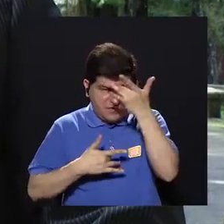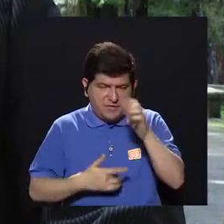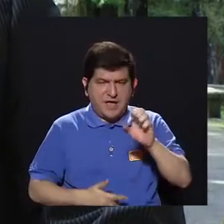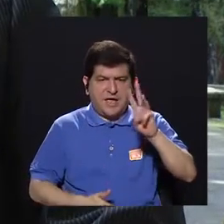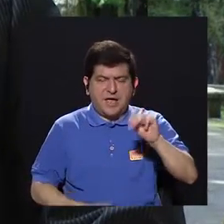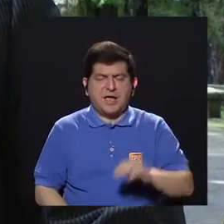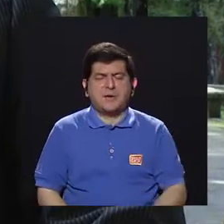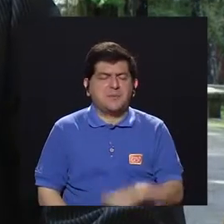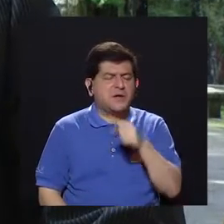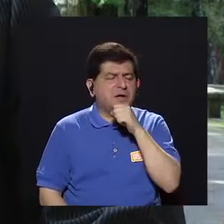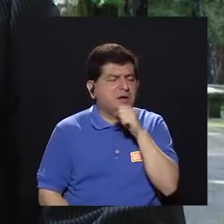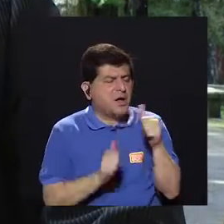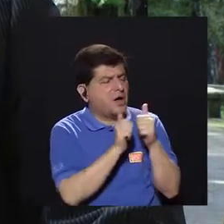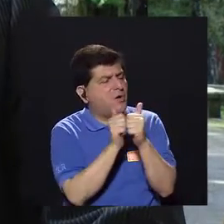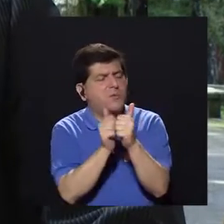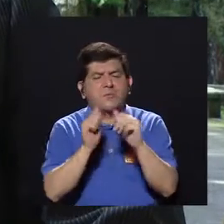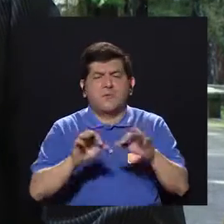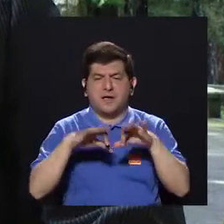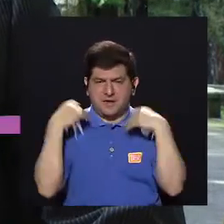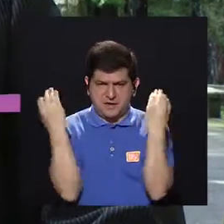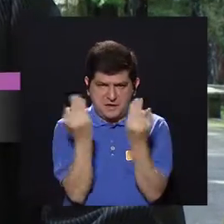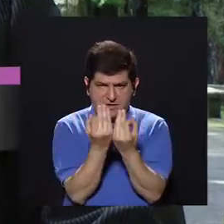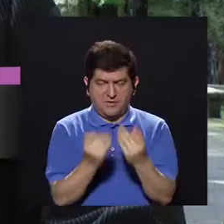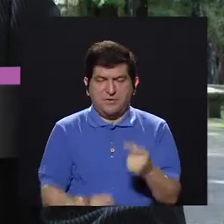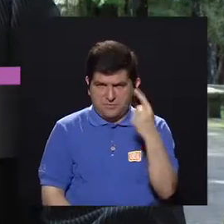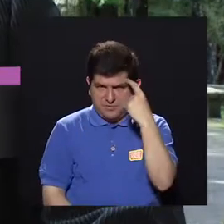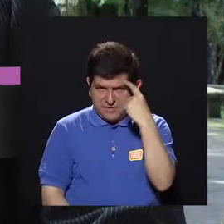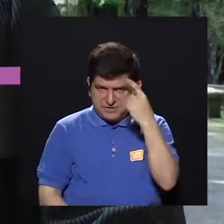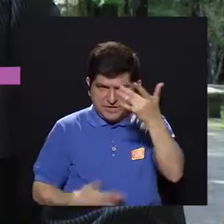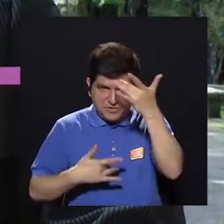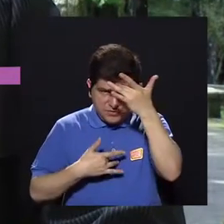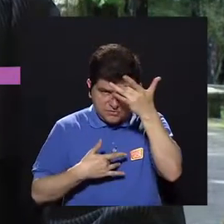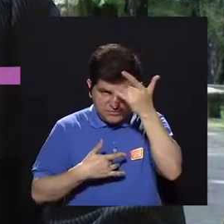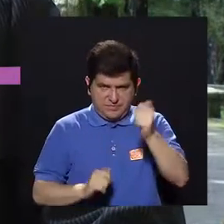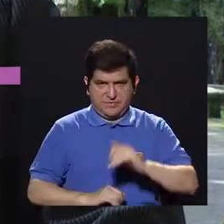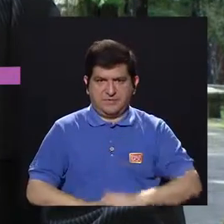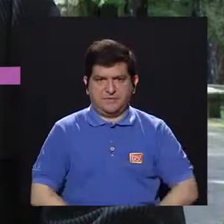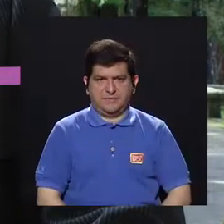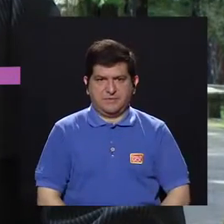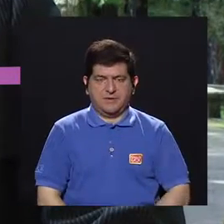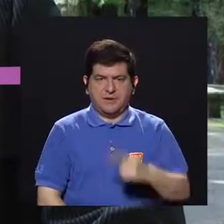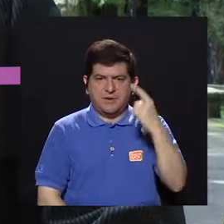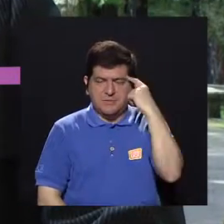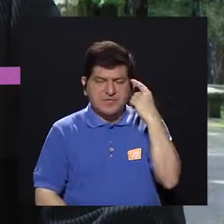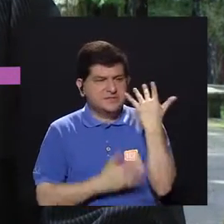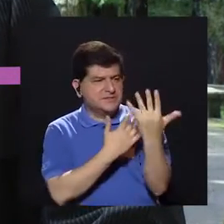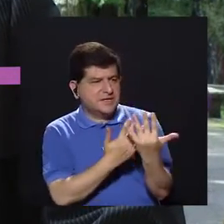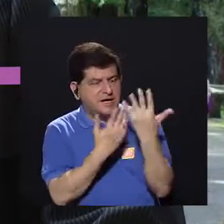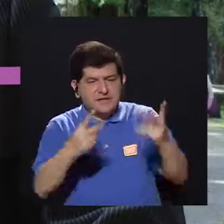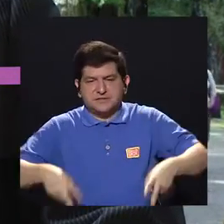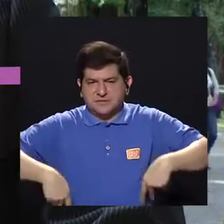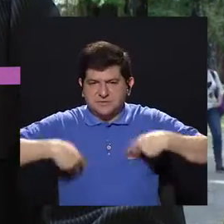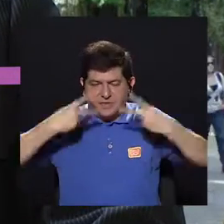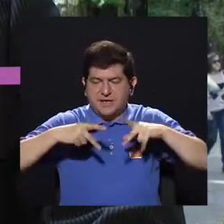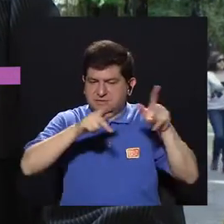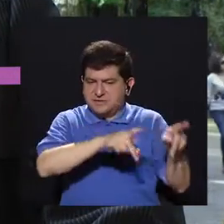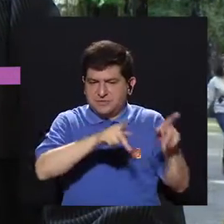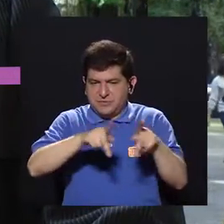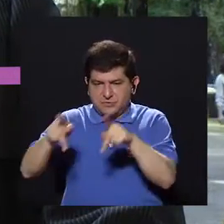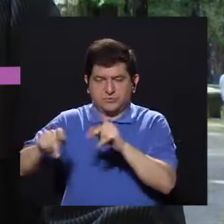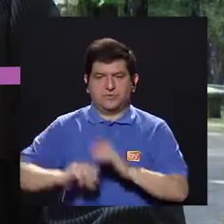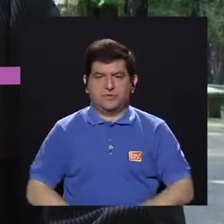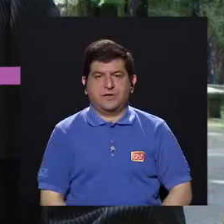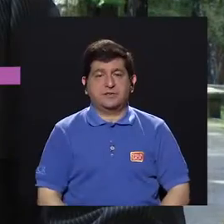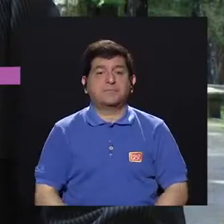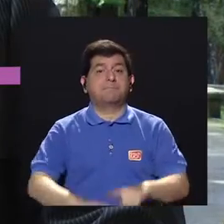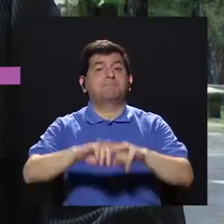con esclerosis múltiple va a envejecer con su familia. Estamos hablando desde el punto de vista de la enfermedad. Estamos hablando de la esperanza de vida